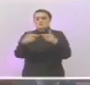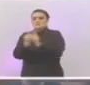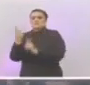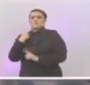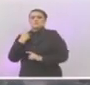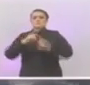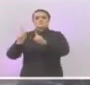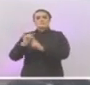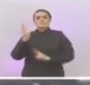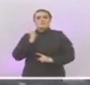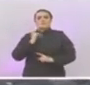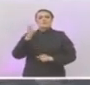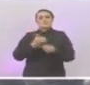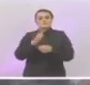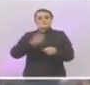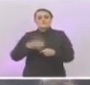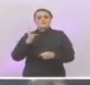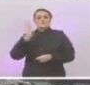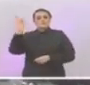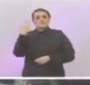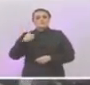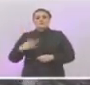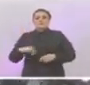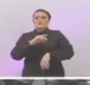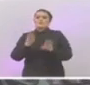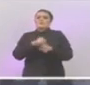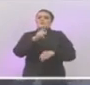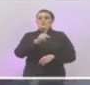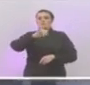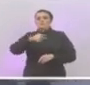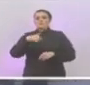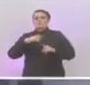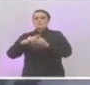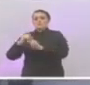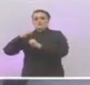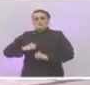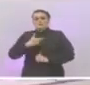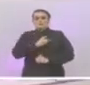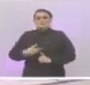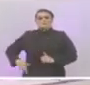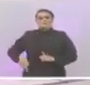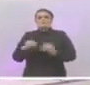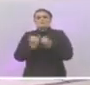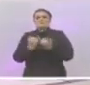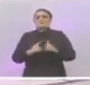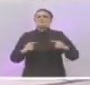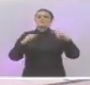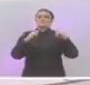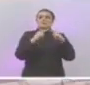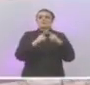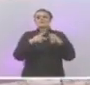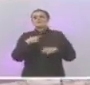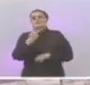los congresos local y federal, al Poder Judicial, a las autoridades municipales, a las iglesias,